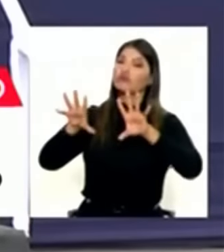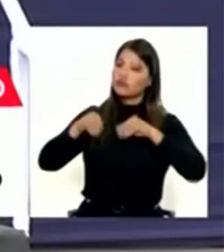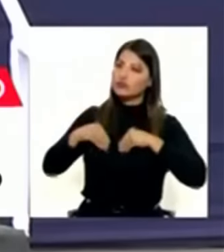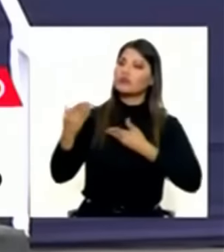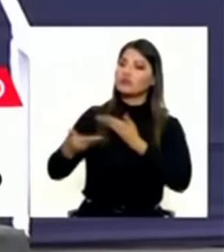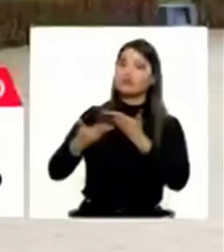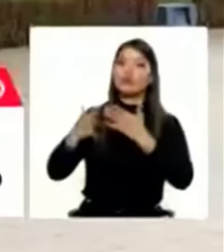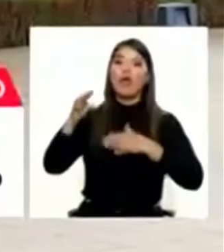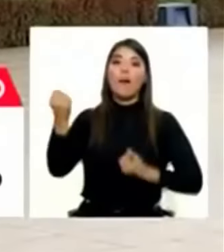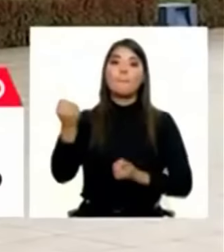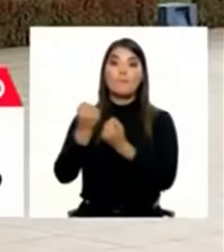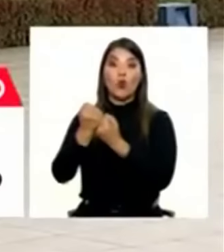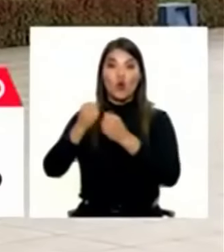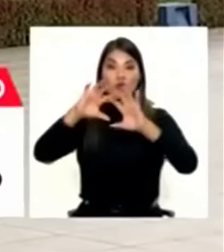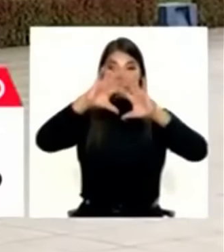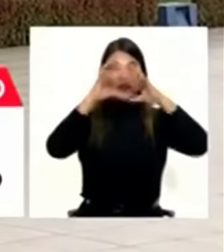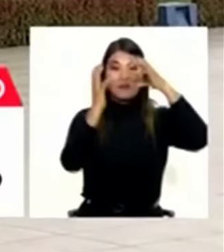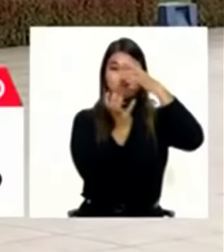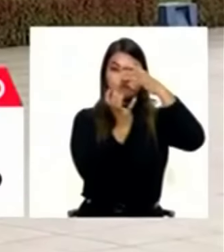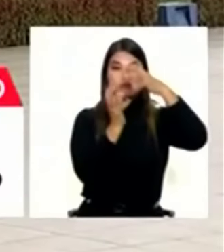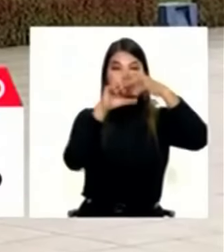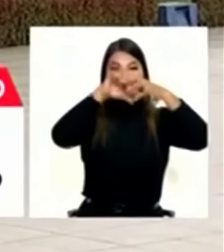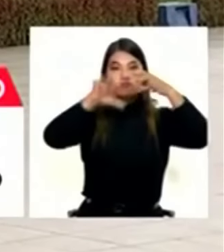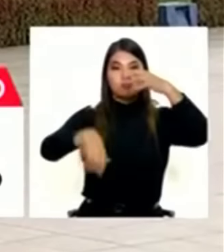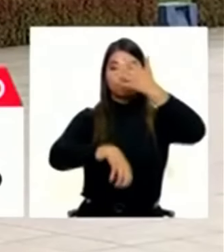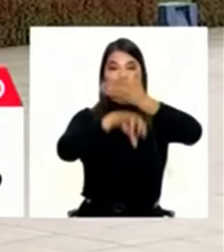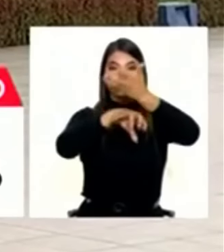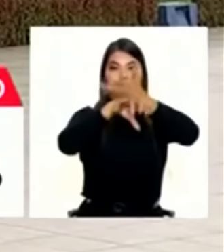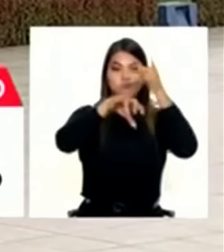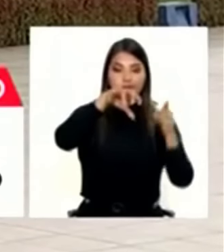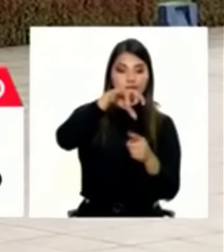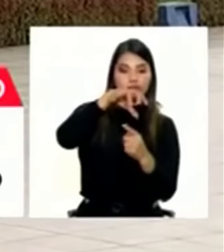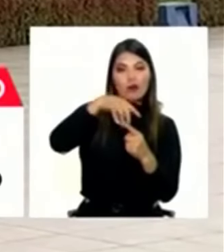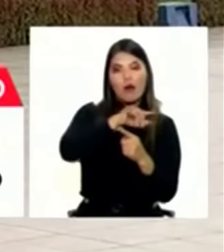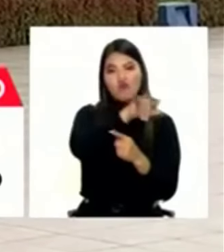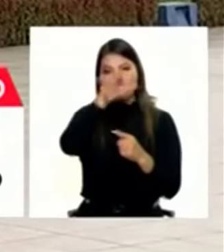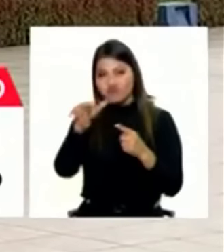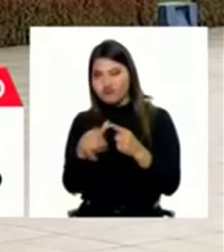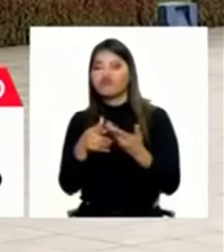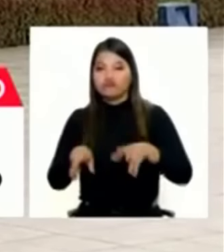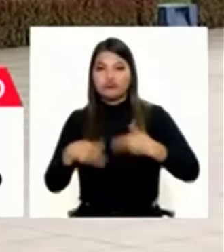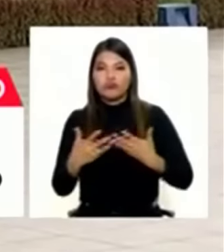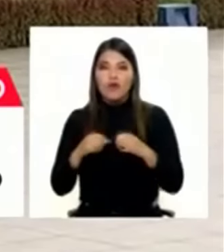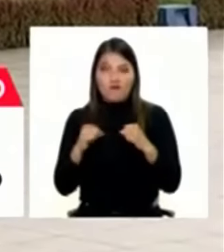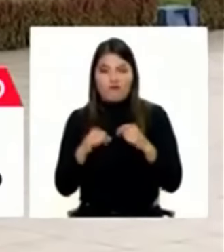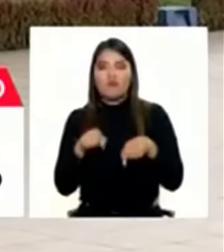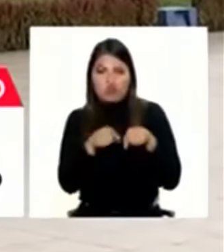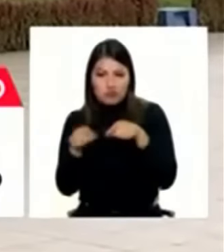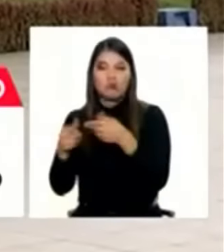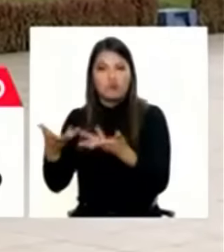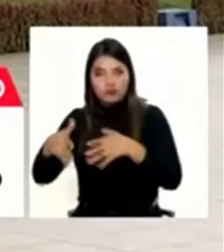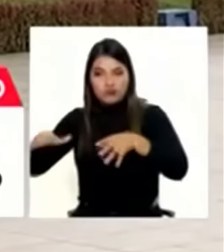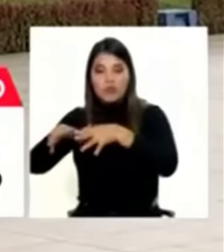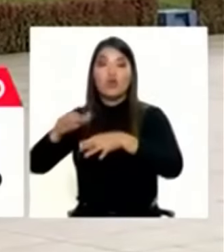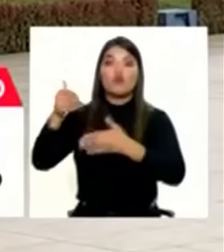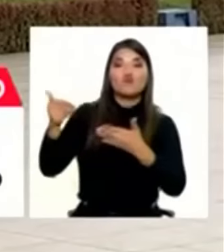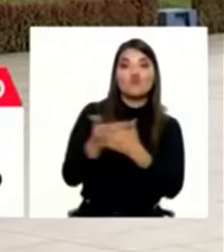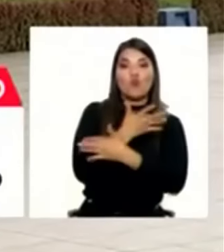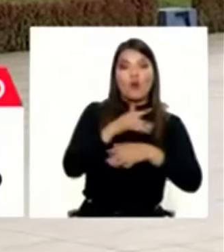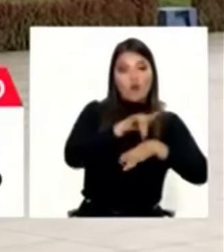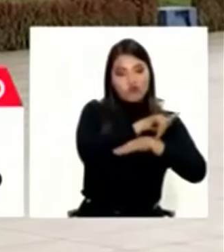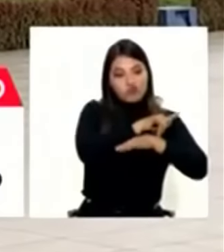campañas antárticas con aviones Hércules y helicópteros Bell. Y en el futuro cercano, al contar con nuevas aeronaves